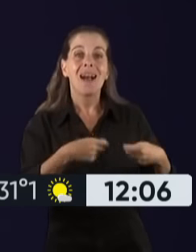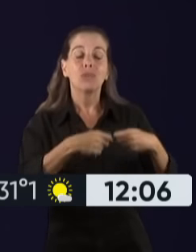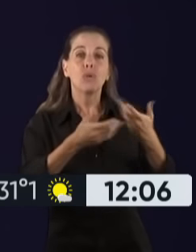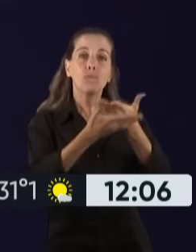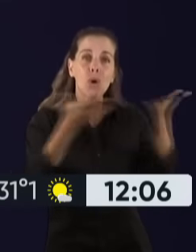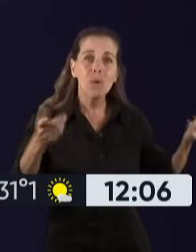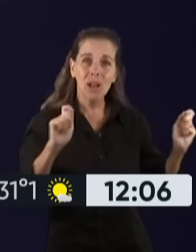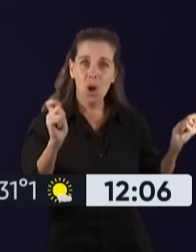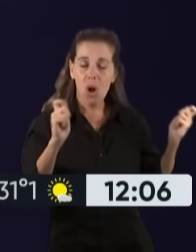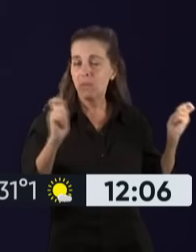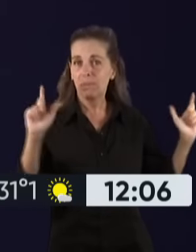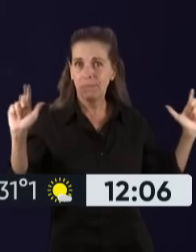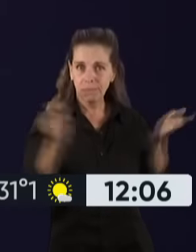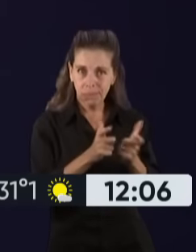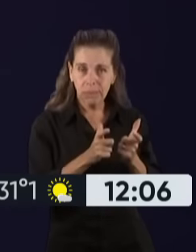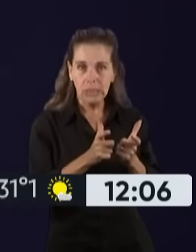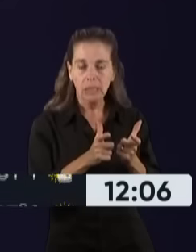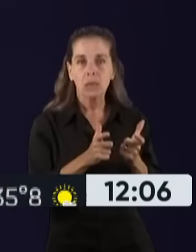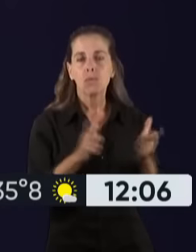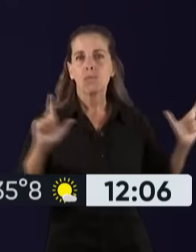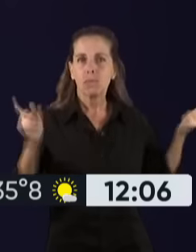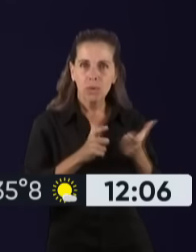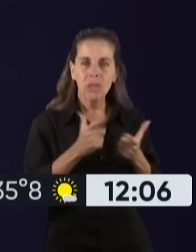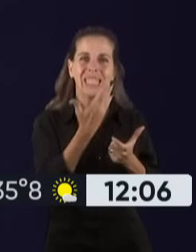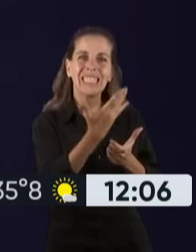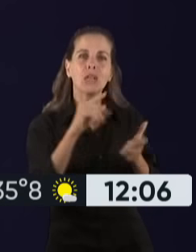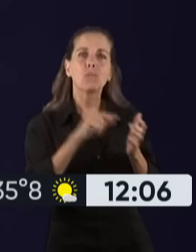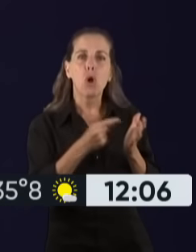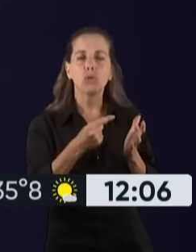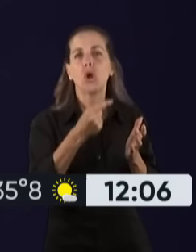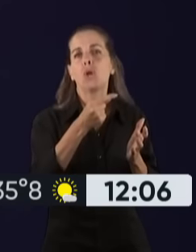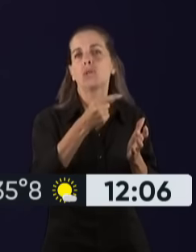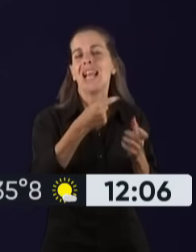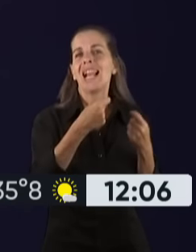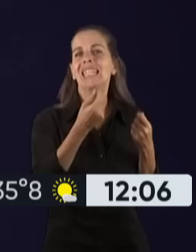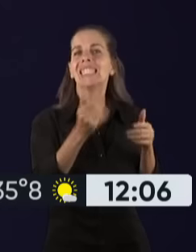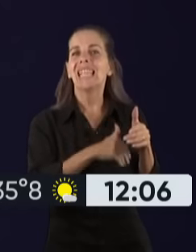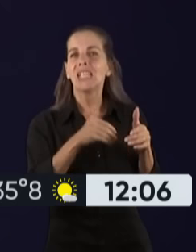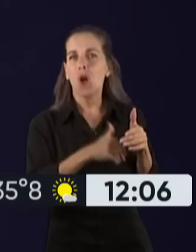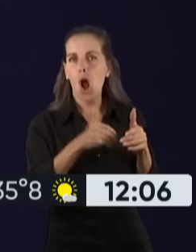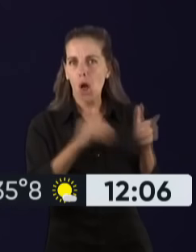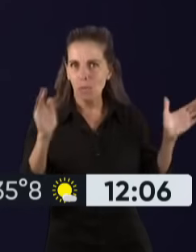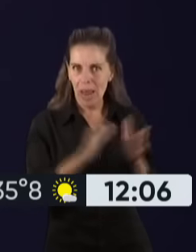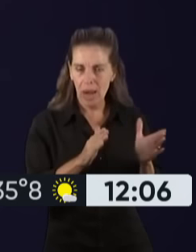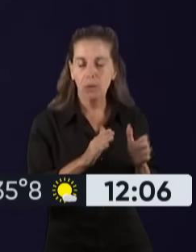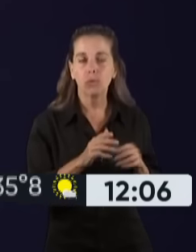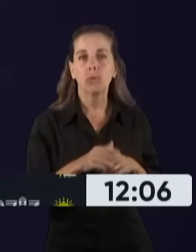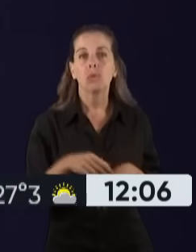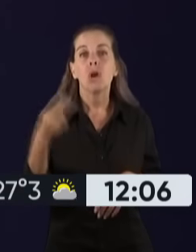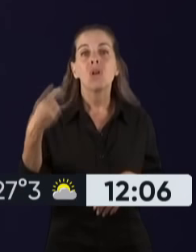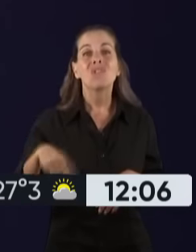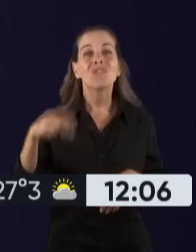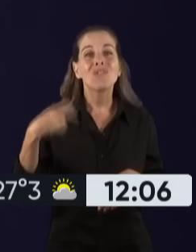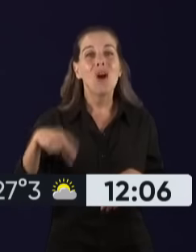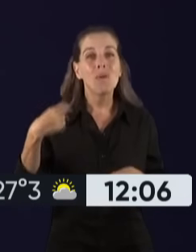histórica recortando cinco puntos de producto solo en los gastos del tesoro en noviembre